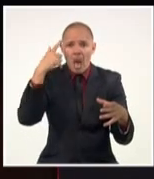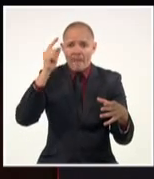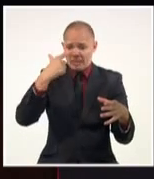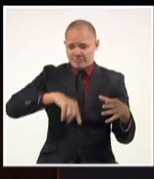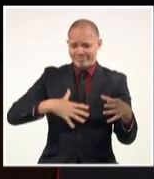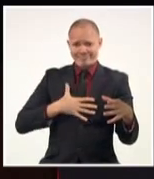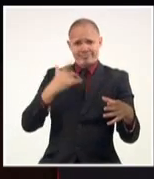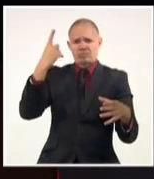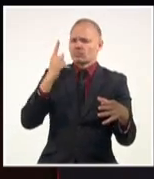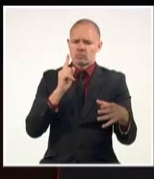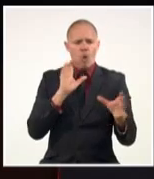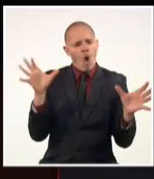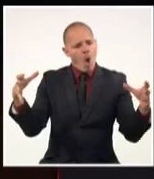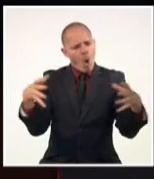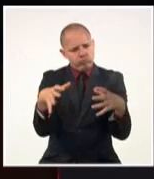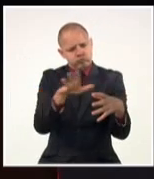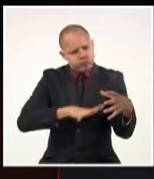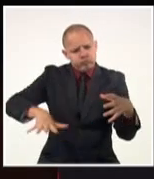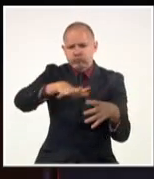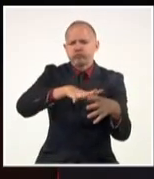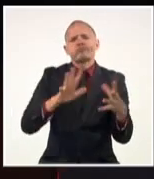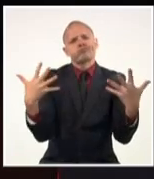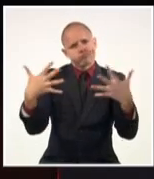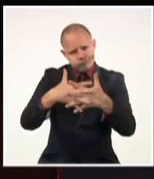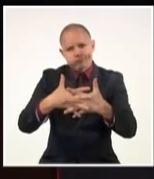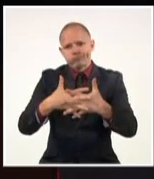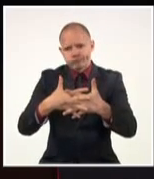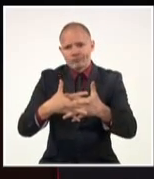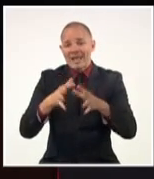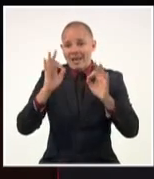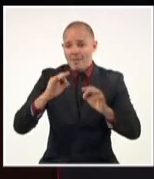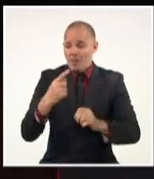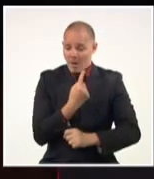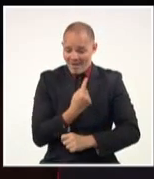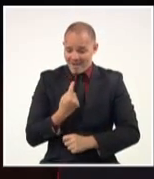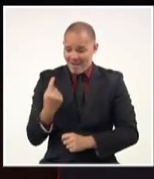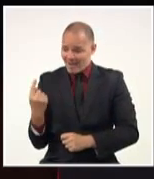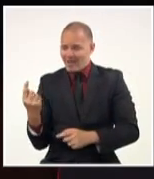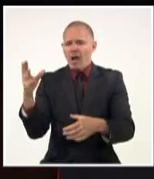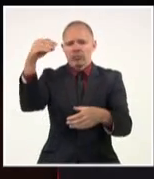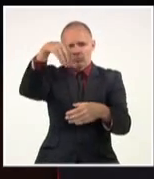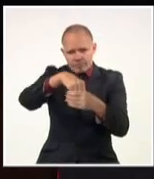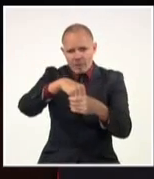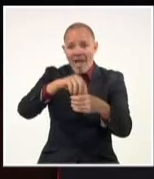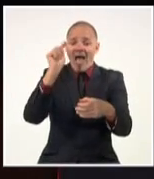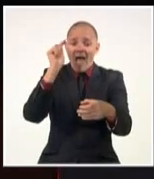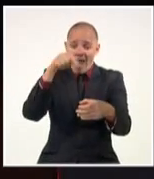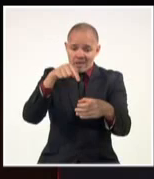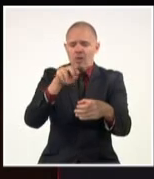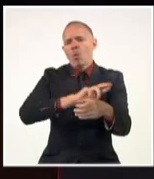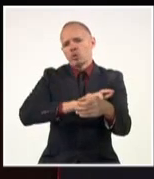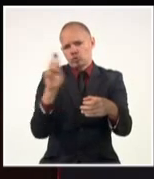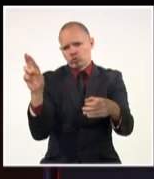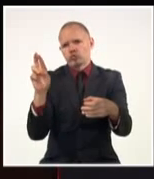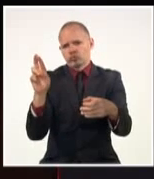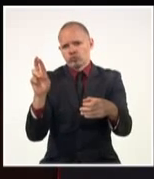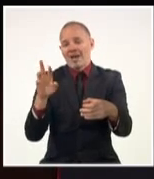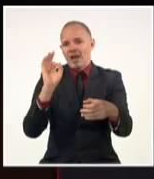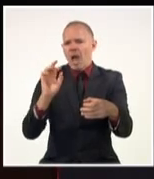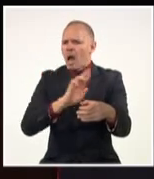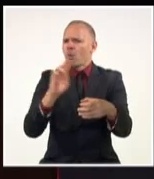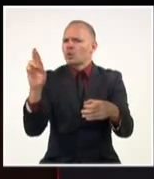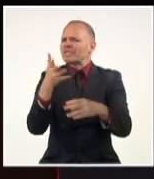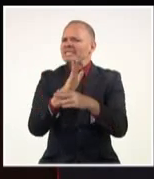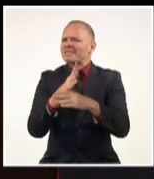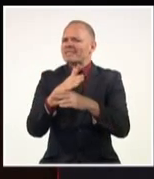órdenes, pero al mismo tiempo nos incluye en lo individual y lo colectivo, porque la revolución somos